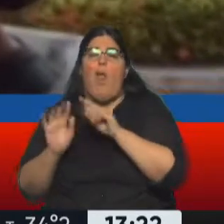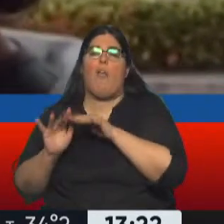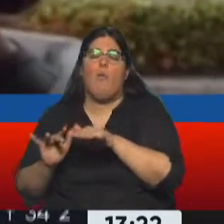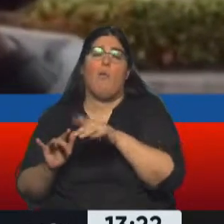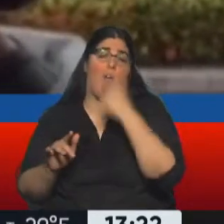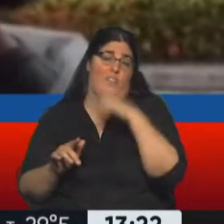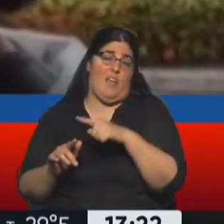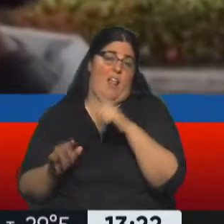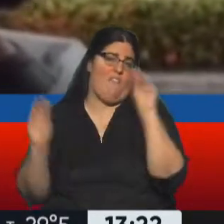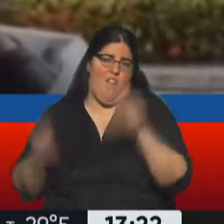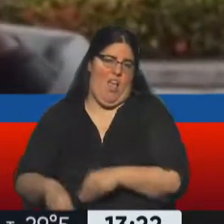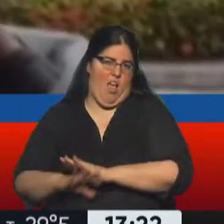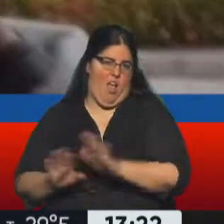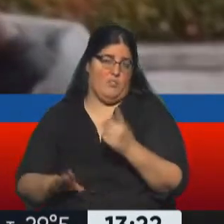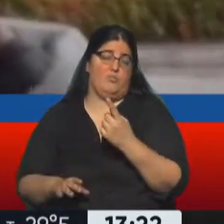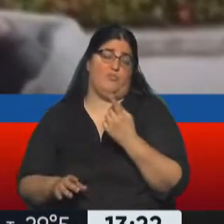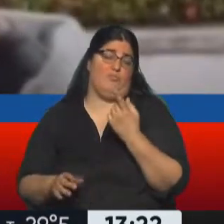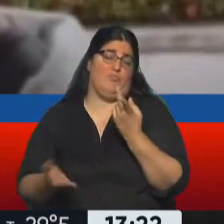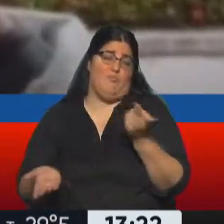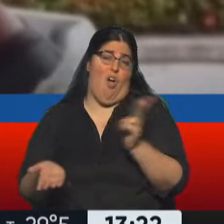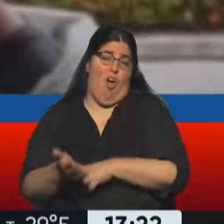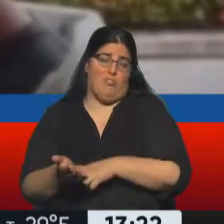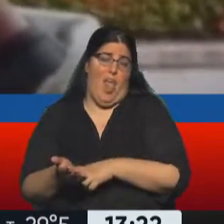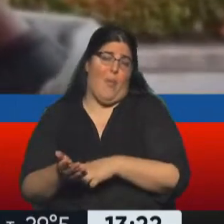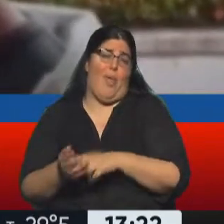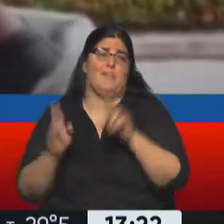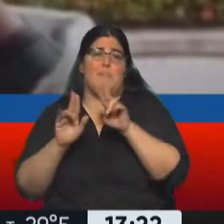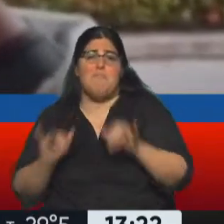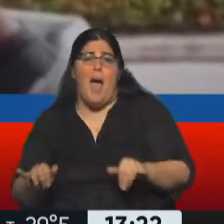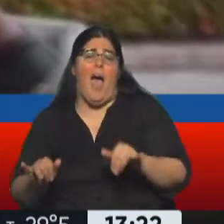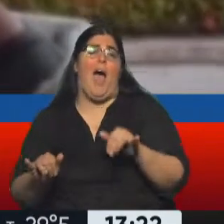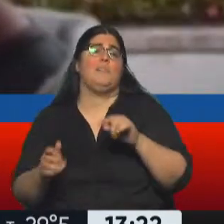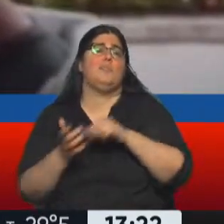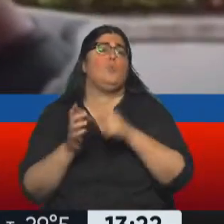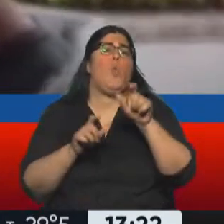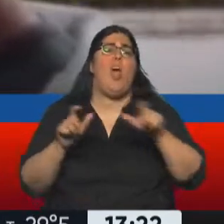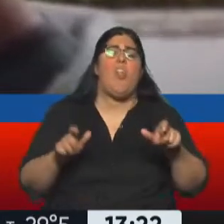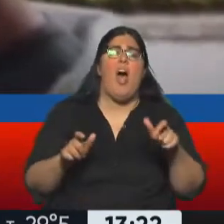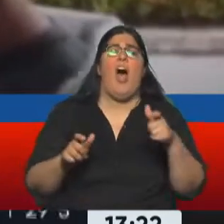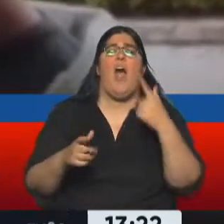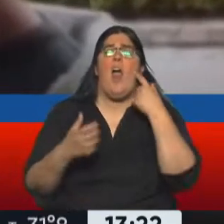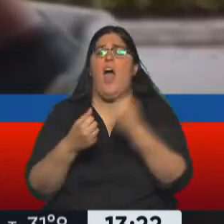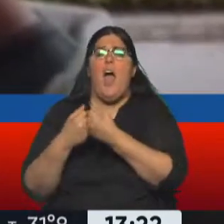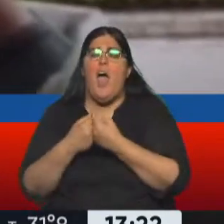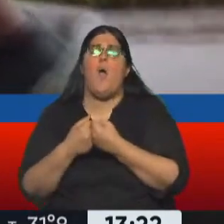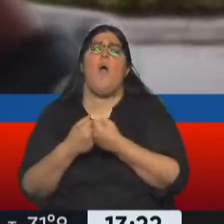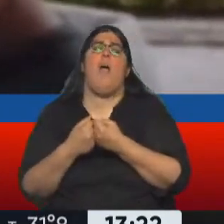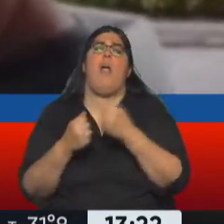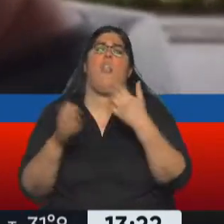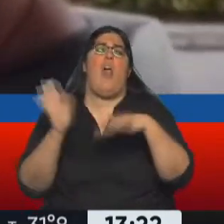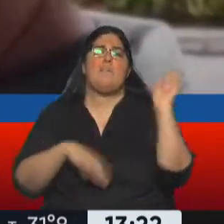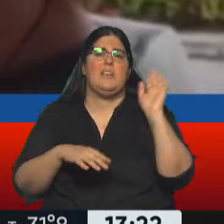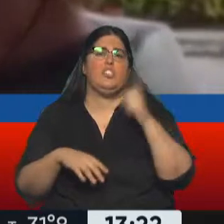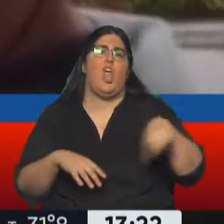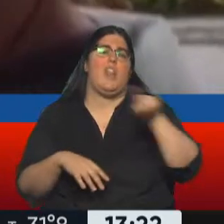completo fracaso. Una vez más, la paz, la tranquilidad ciudadana, el consenso muy ampliamente mayoritario